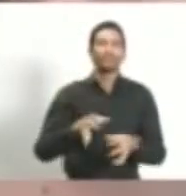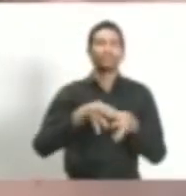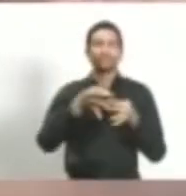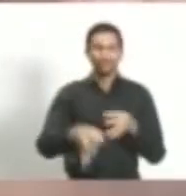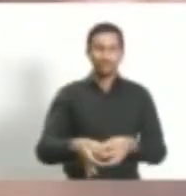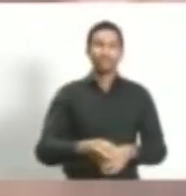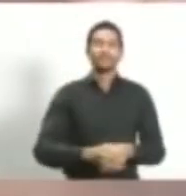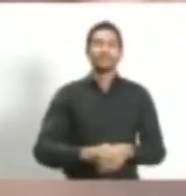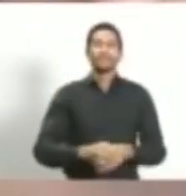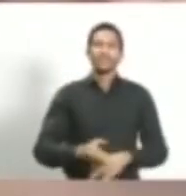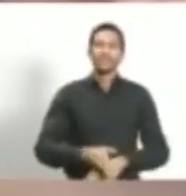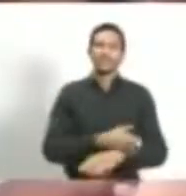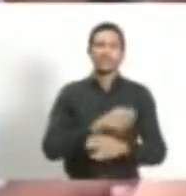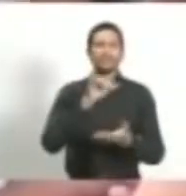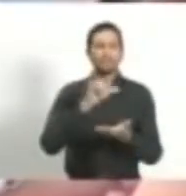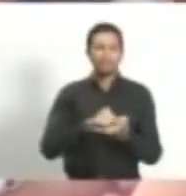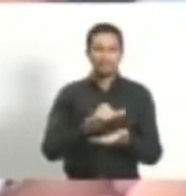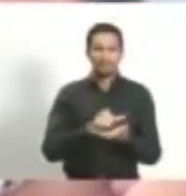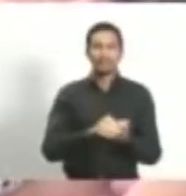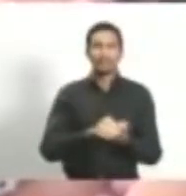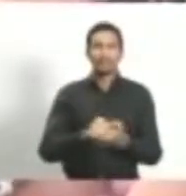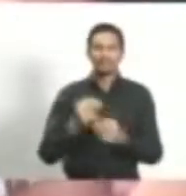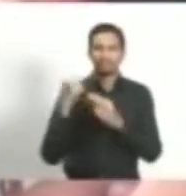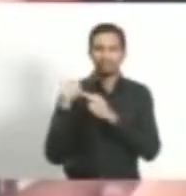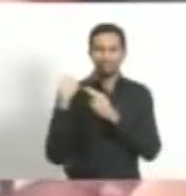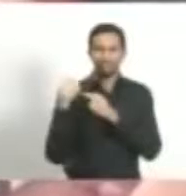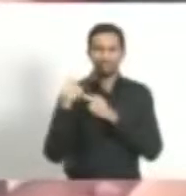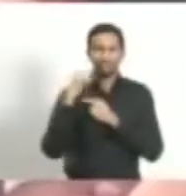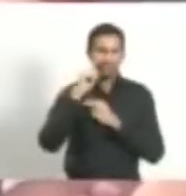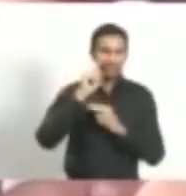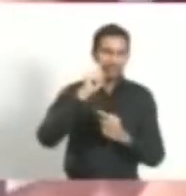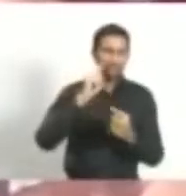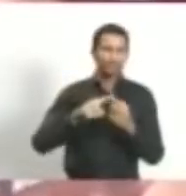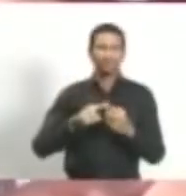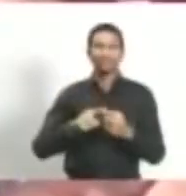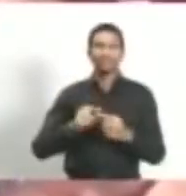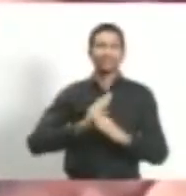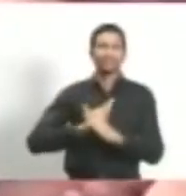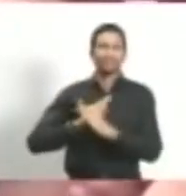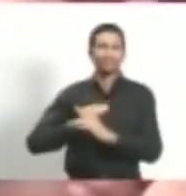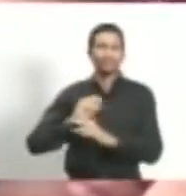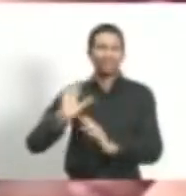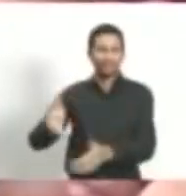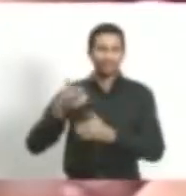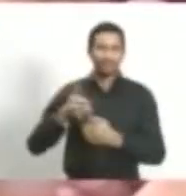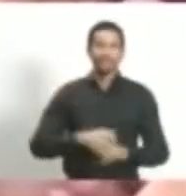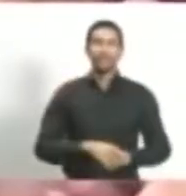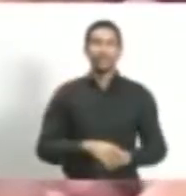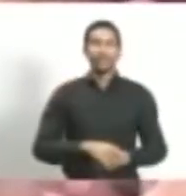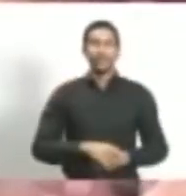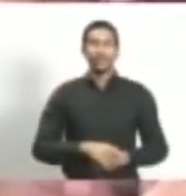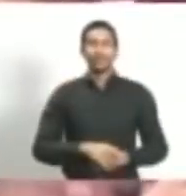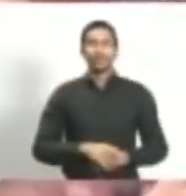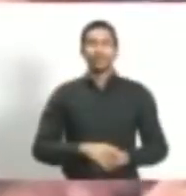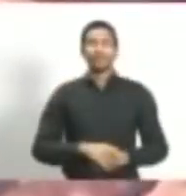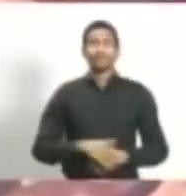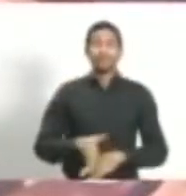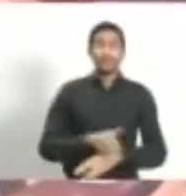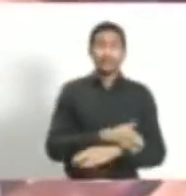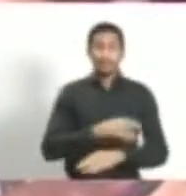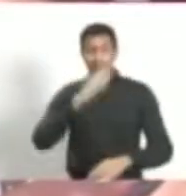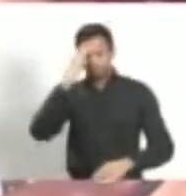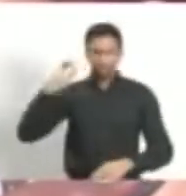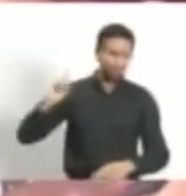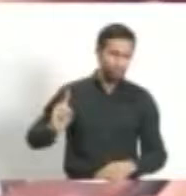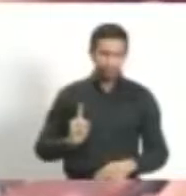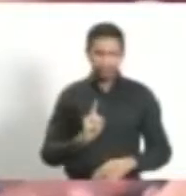había estado en el mismo cargo. En el momento en que se está realizando esta actividad hay un intercambio de disparos,